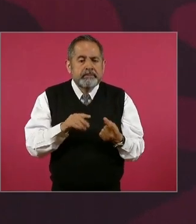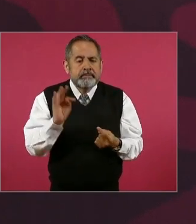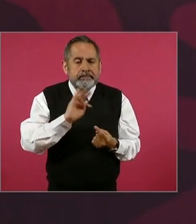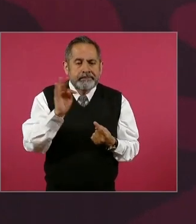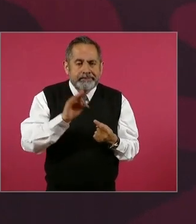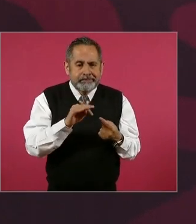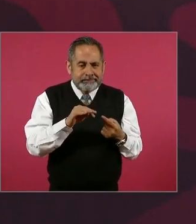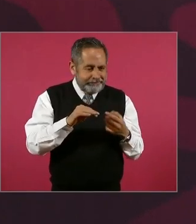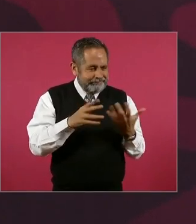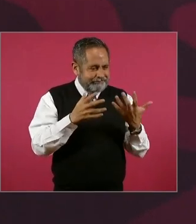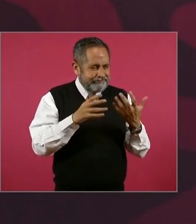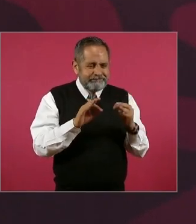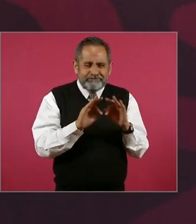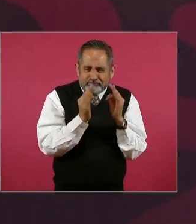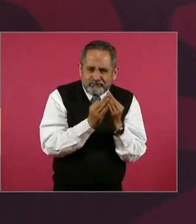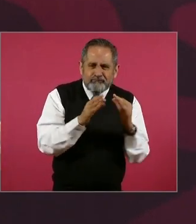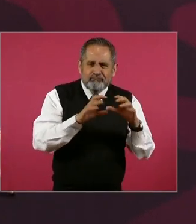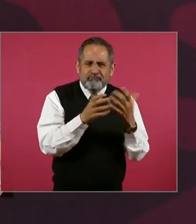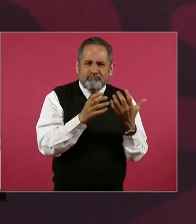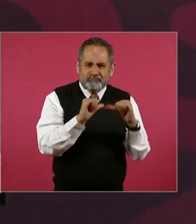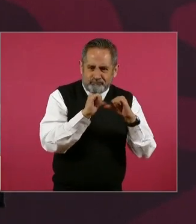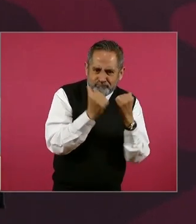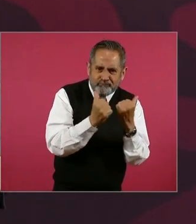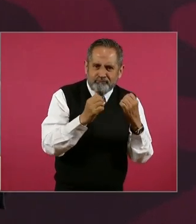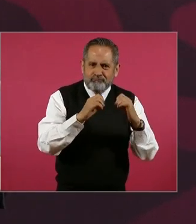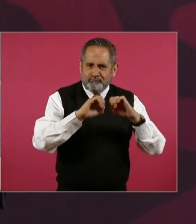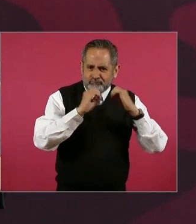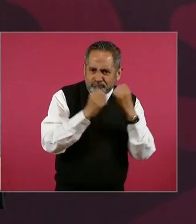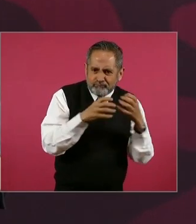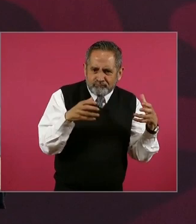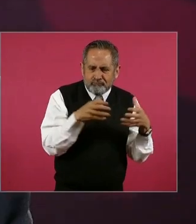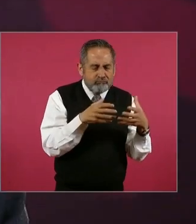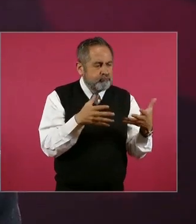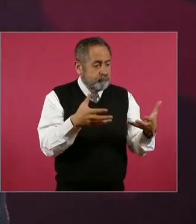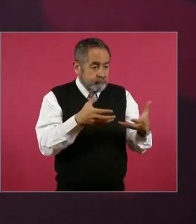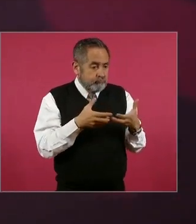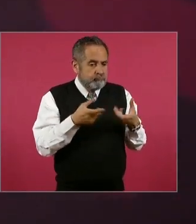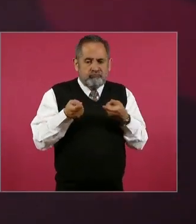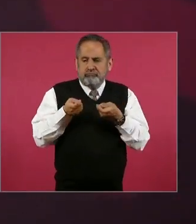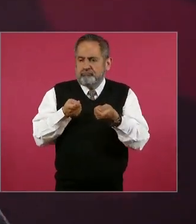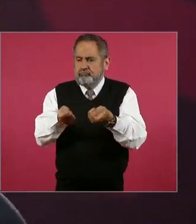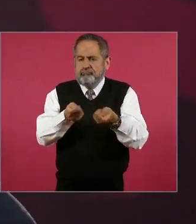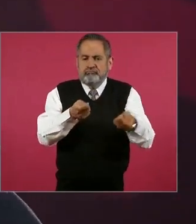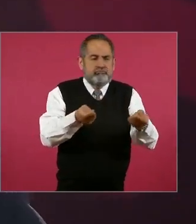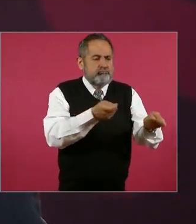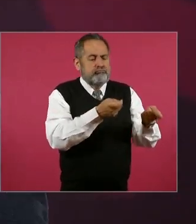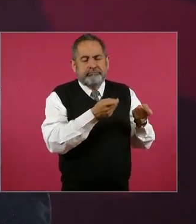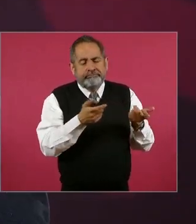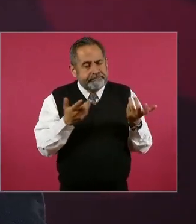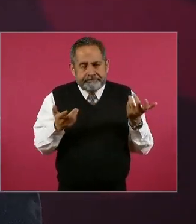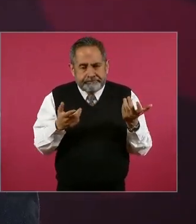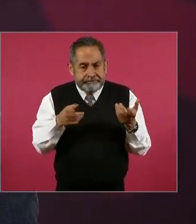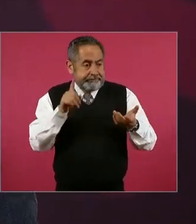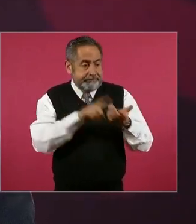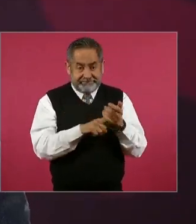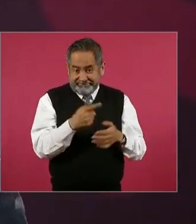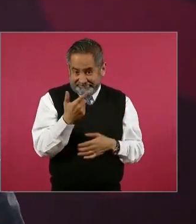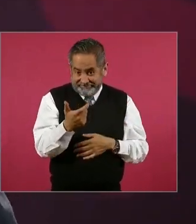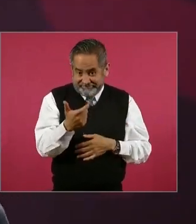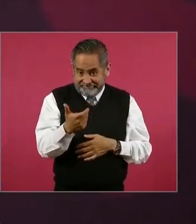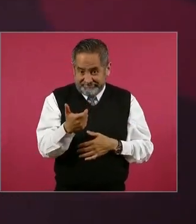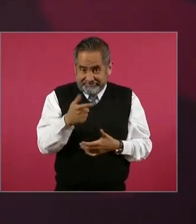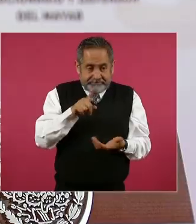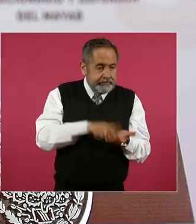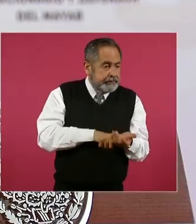ser estructuras monopólicos en la medida en que el dinero El poder del dinero se convierte